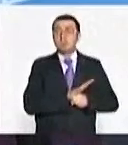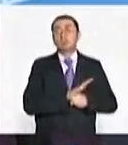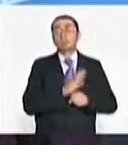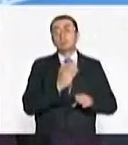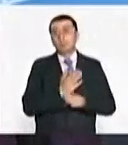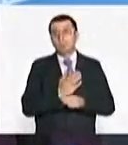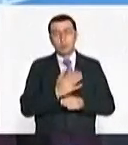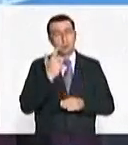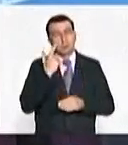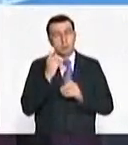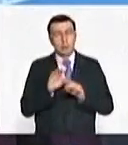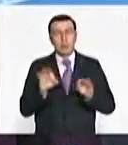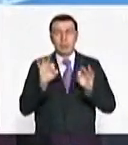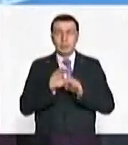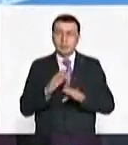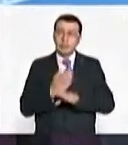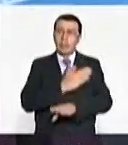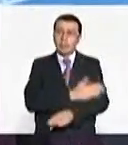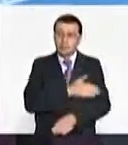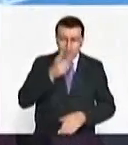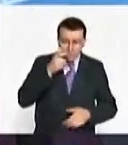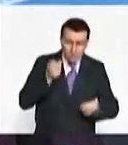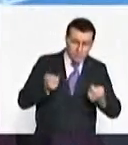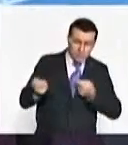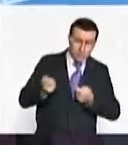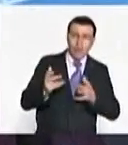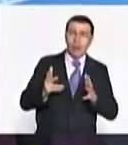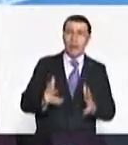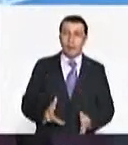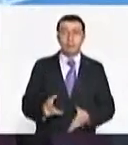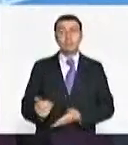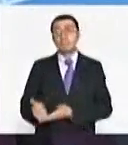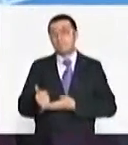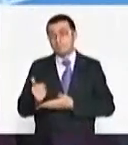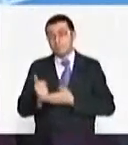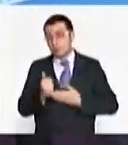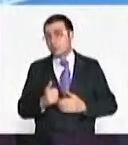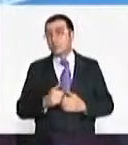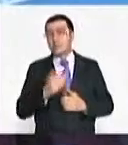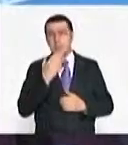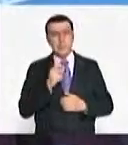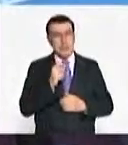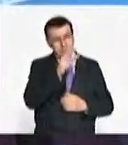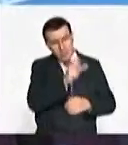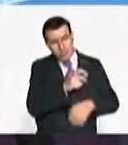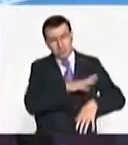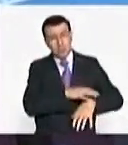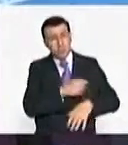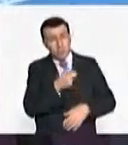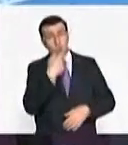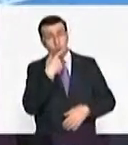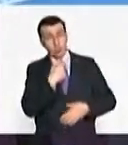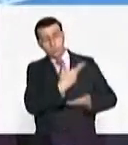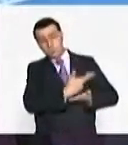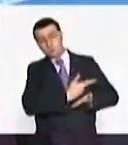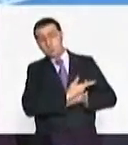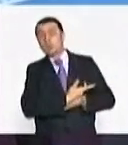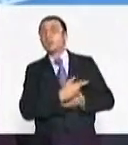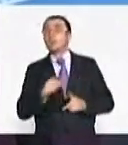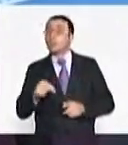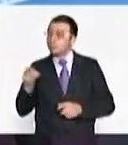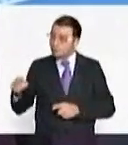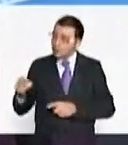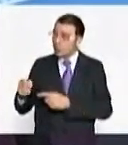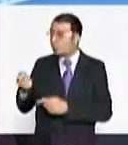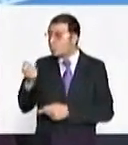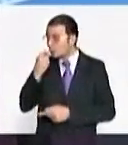es importante y imprescindible una valoración médica integral. Y así como uno toma medicamentos formulados por un médico, también debe tomar suplementos formulados